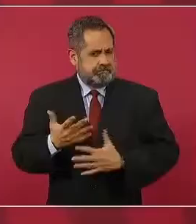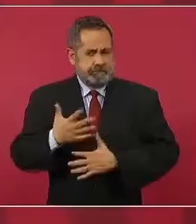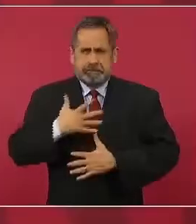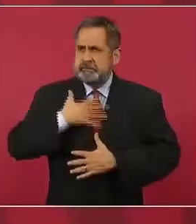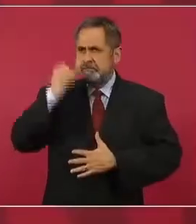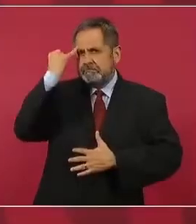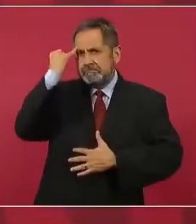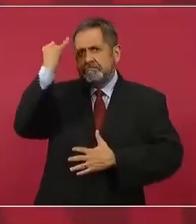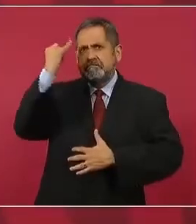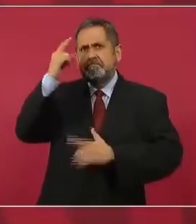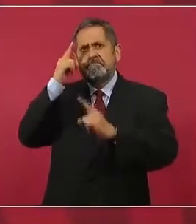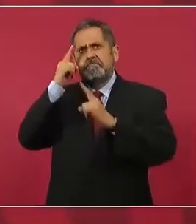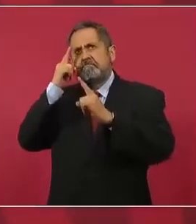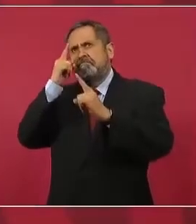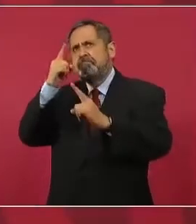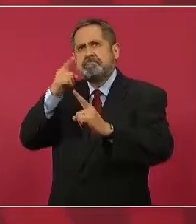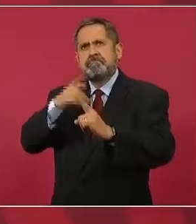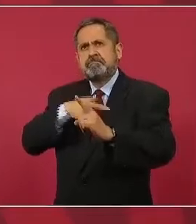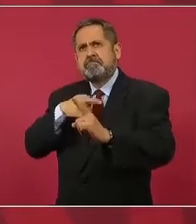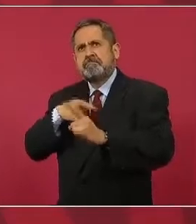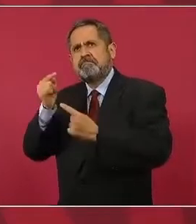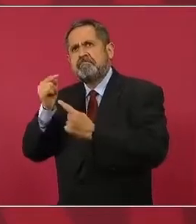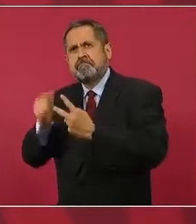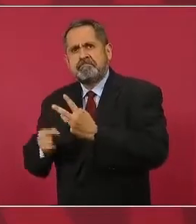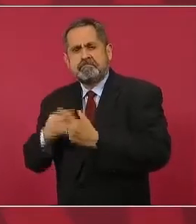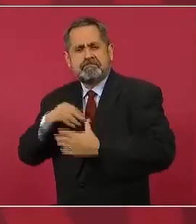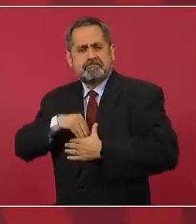un tiempecito, vamos viendo,